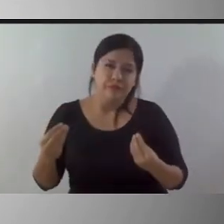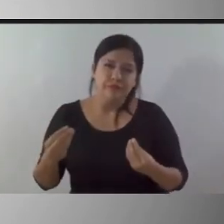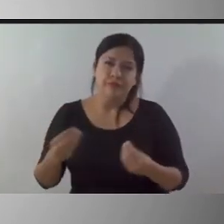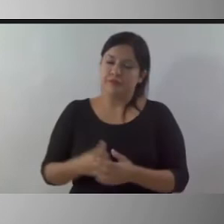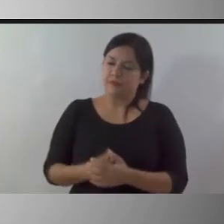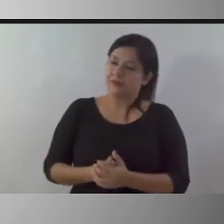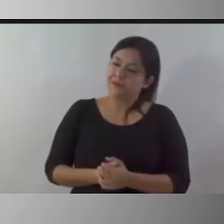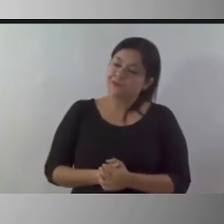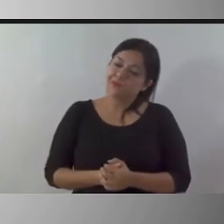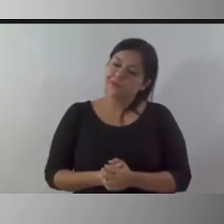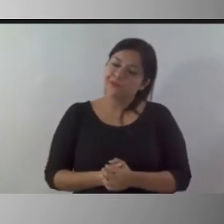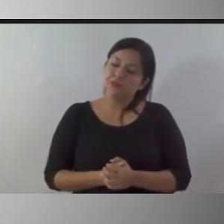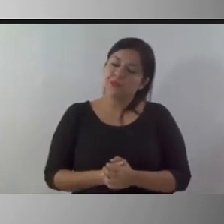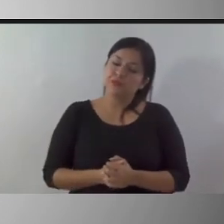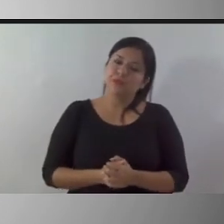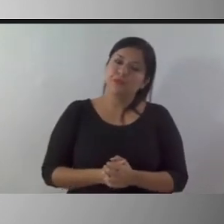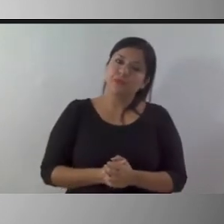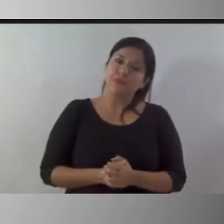que